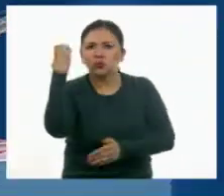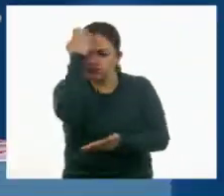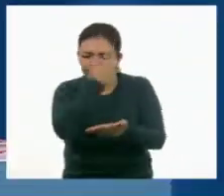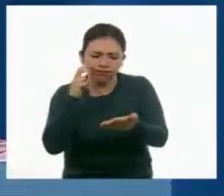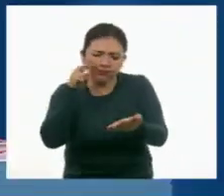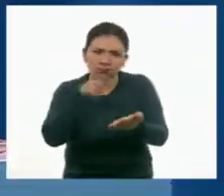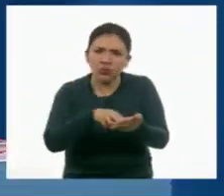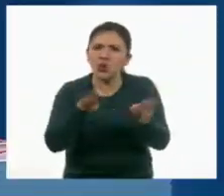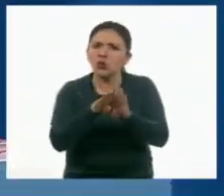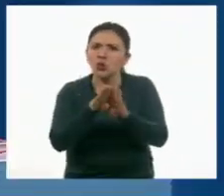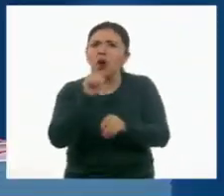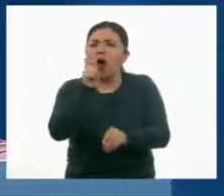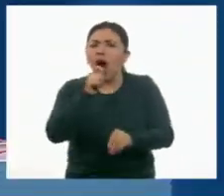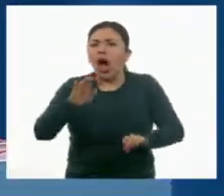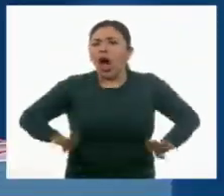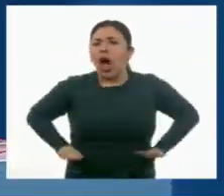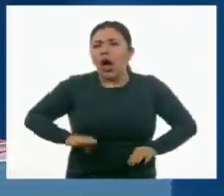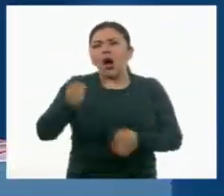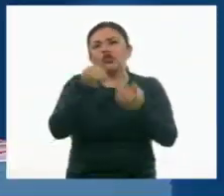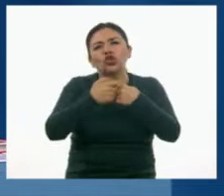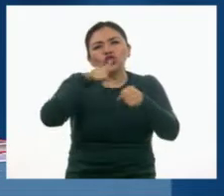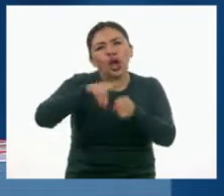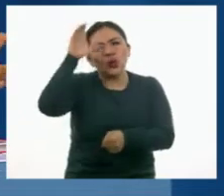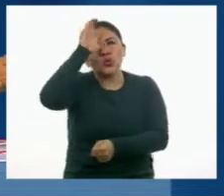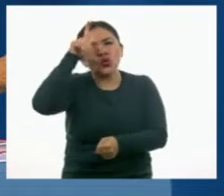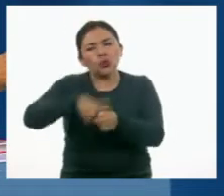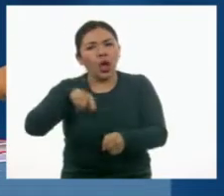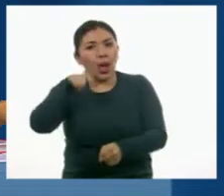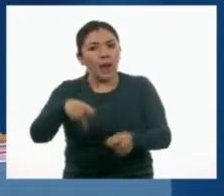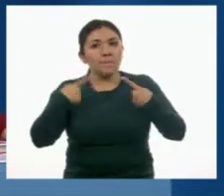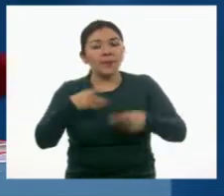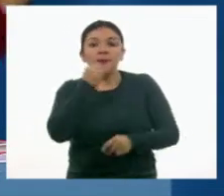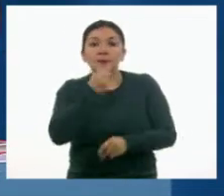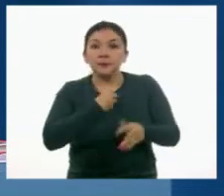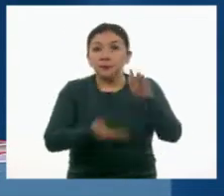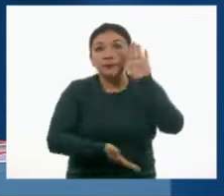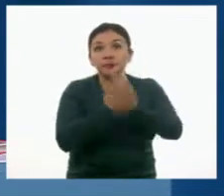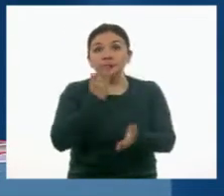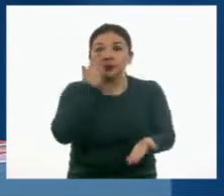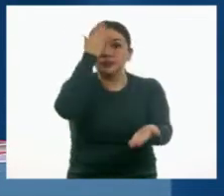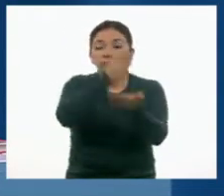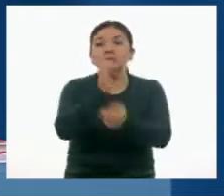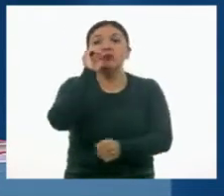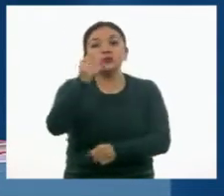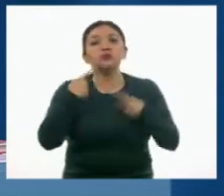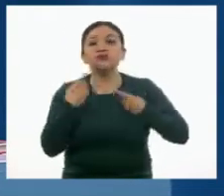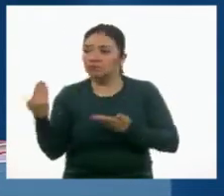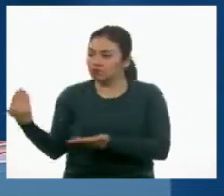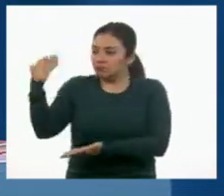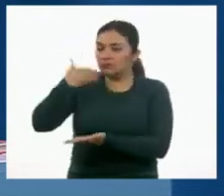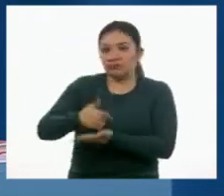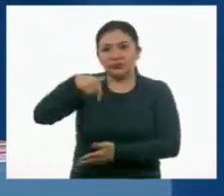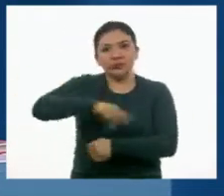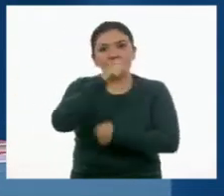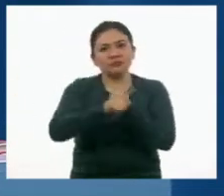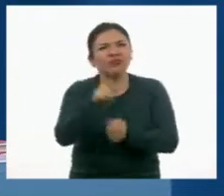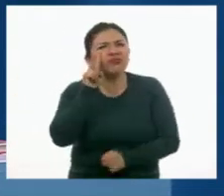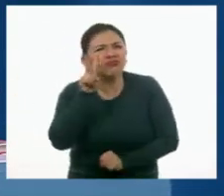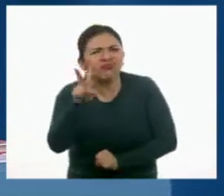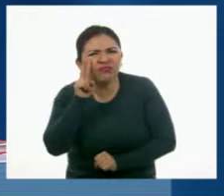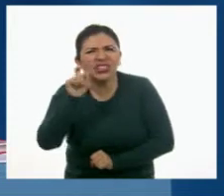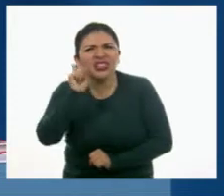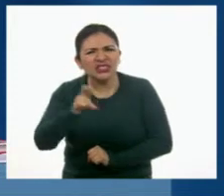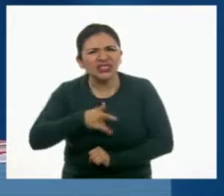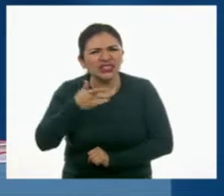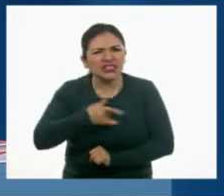esta cuestión social y cultural, esta persona que se ha tenido que ir o quienes han llegado también, ¿qué has visto, qué has notado, qué